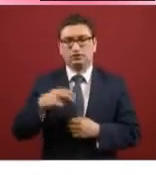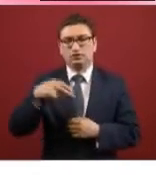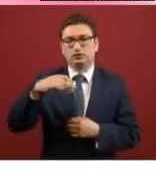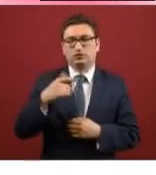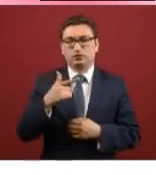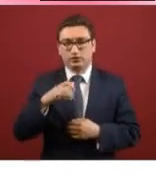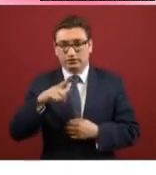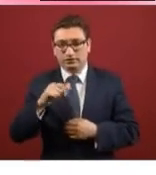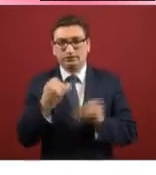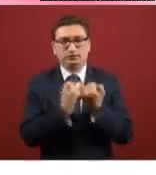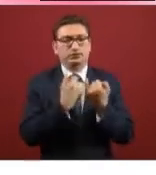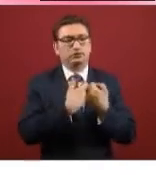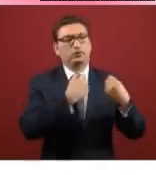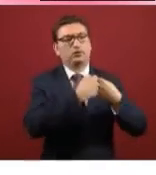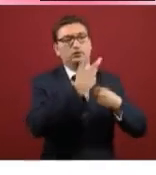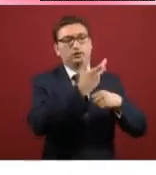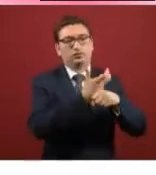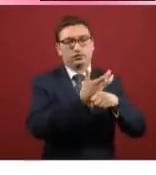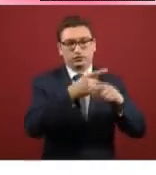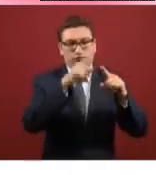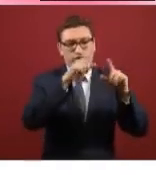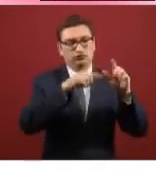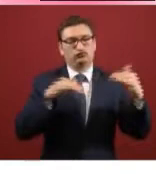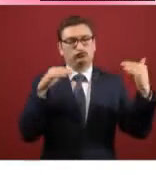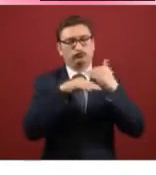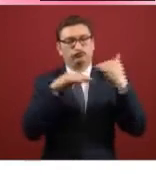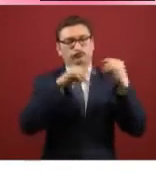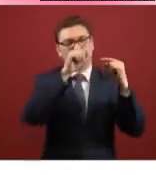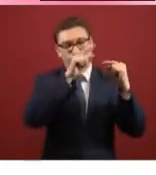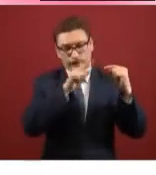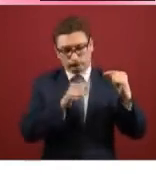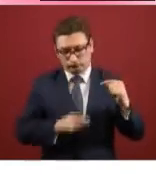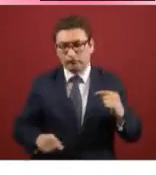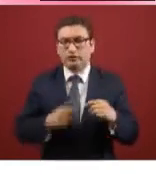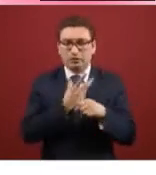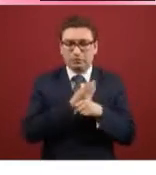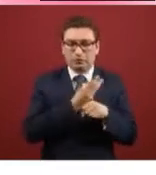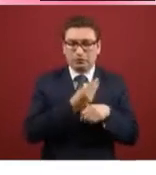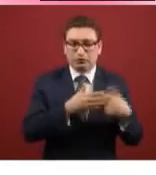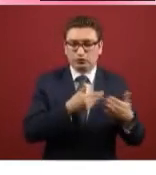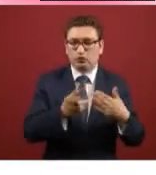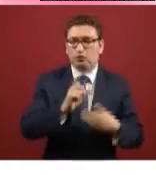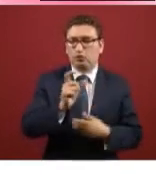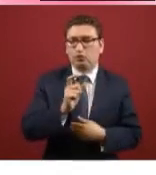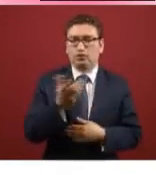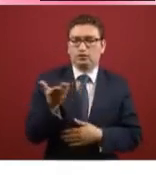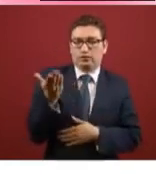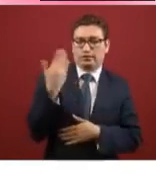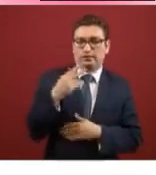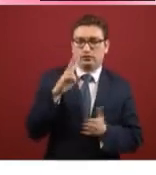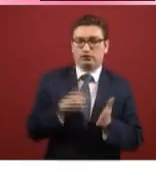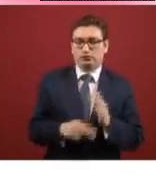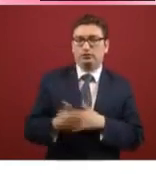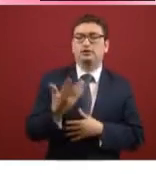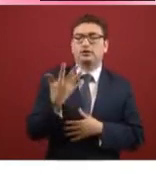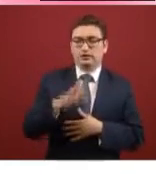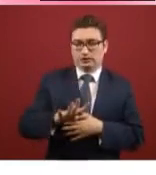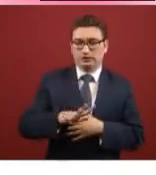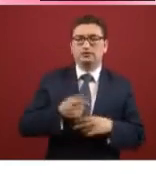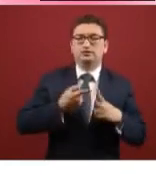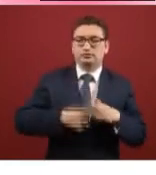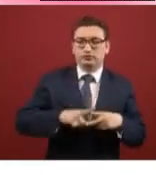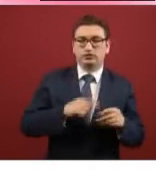to Nogales, and it joins with the U.S. Esta carretera dio inicio su modernización en el año 2010. In 2010, they started